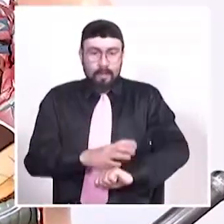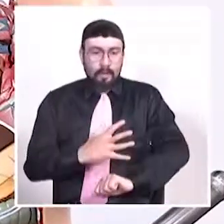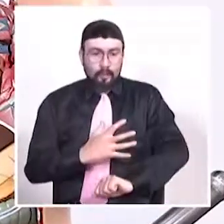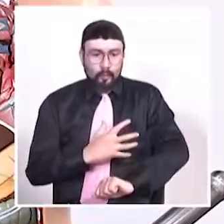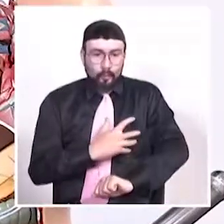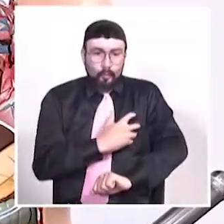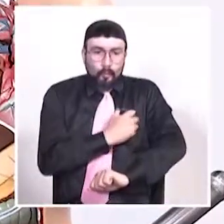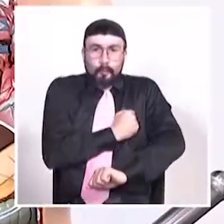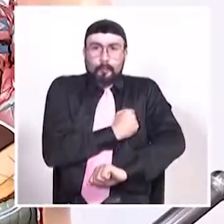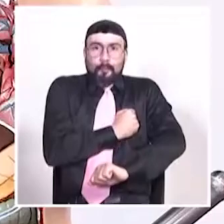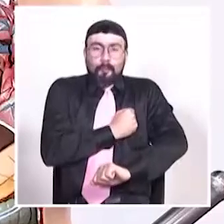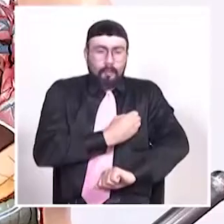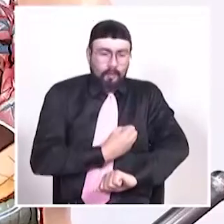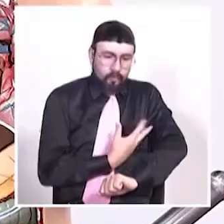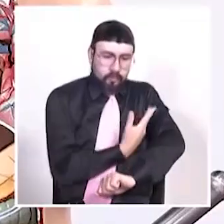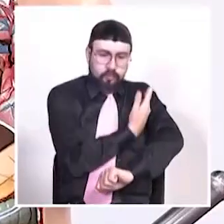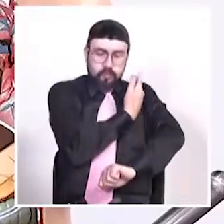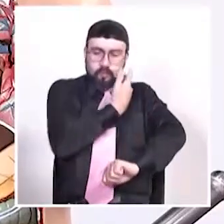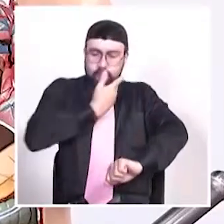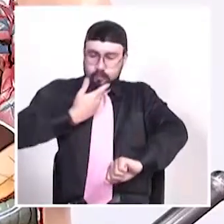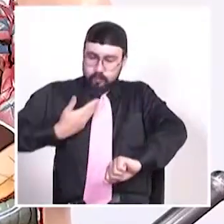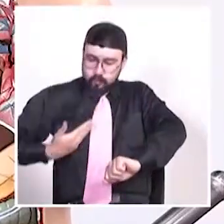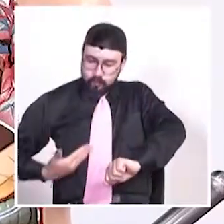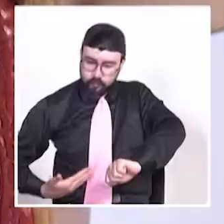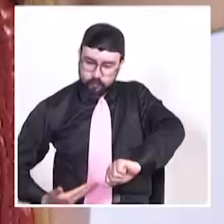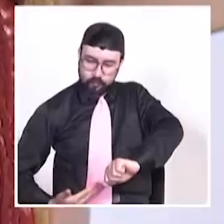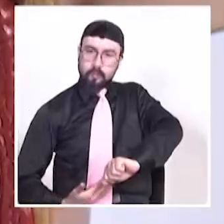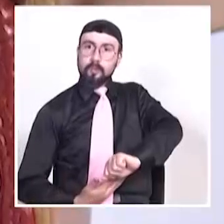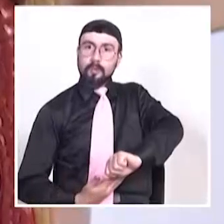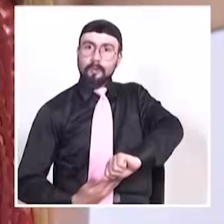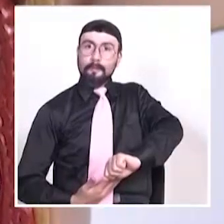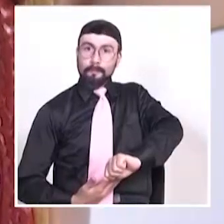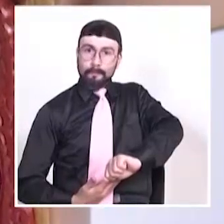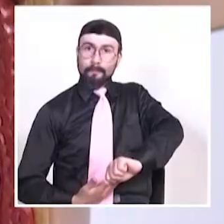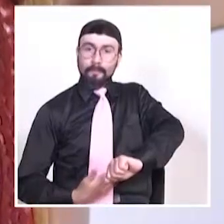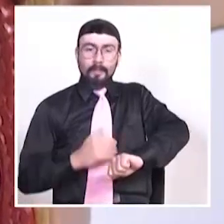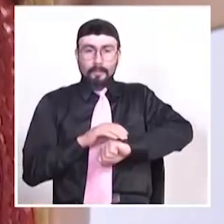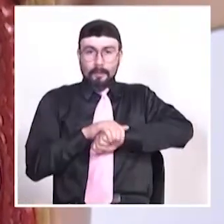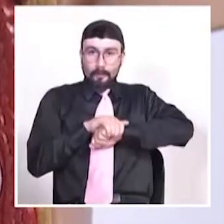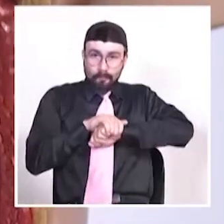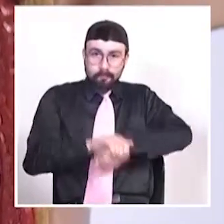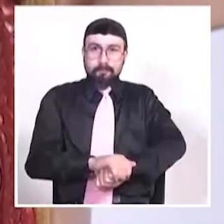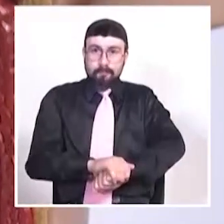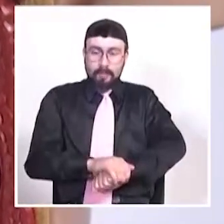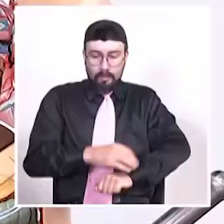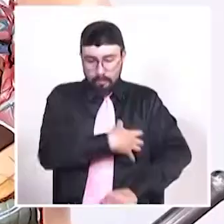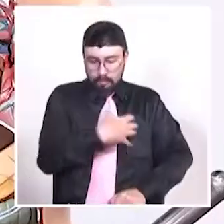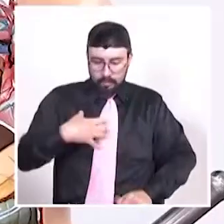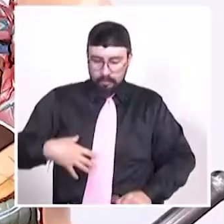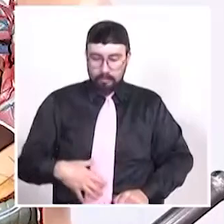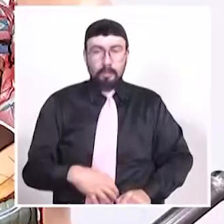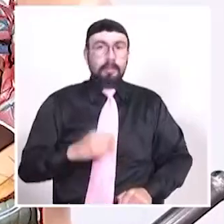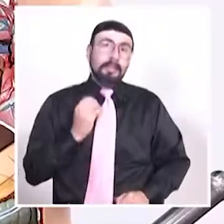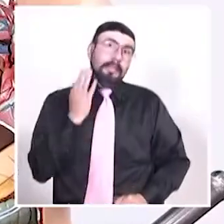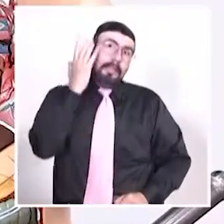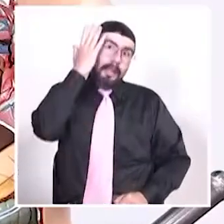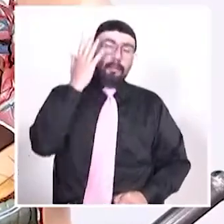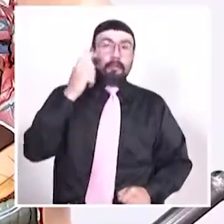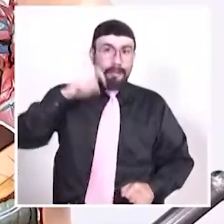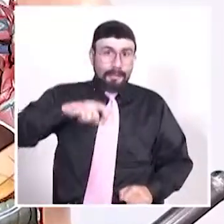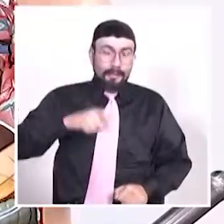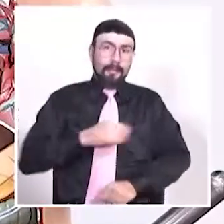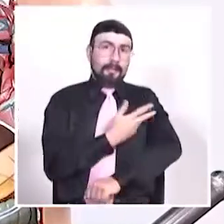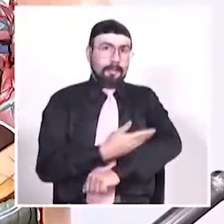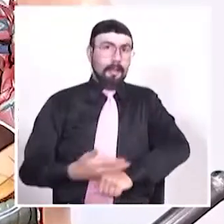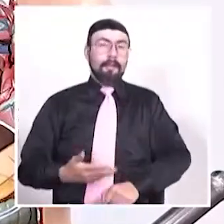la sangre que hay entre las cavidades cardíacas y mandándola, como les dije anteriormente, a los órganos vitales. Miren ustedes que aquí